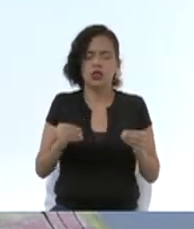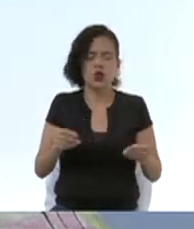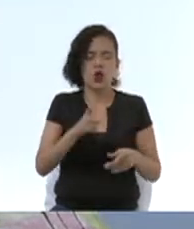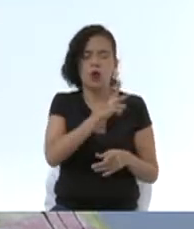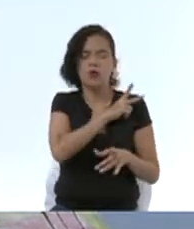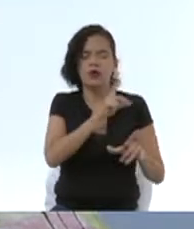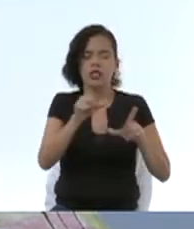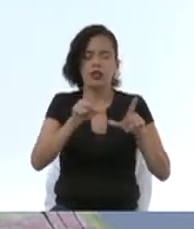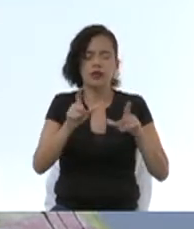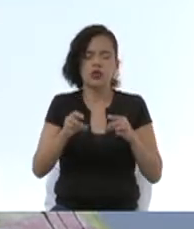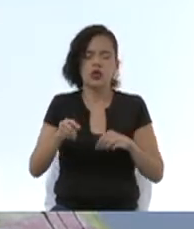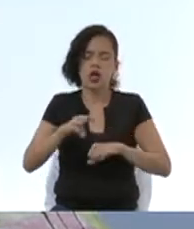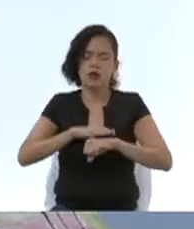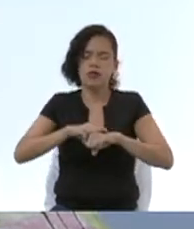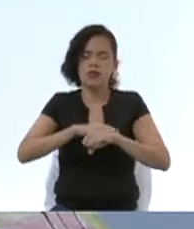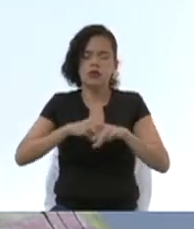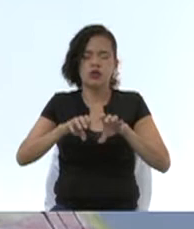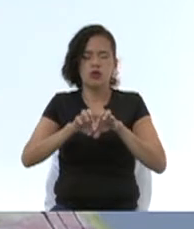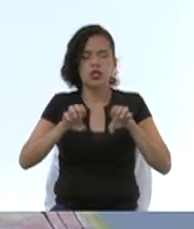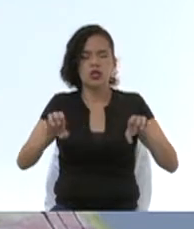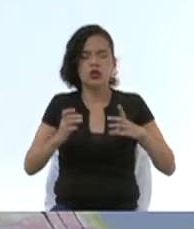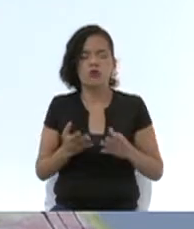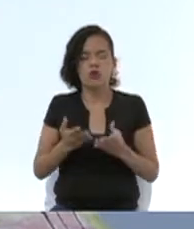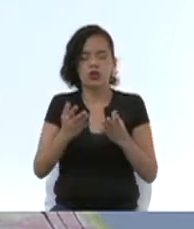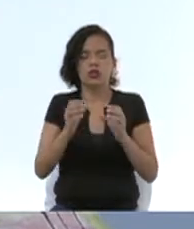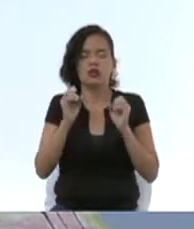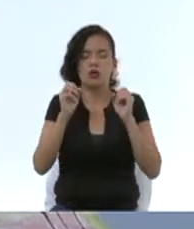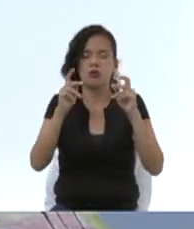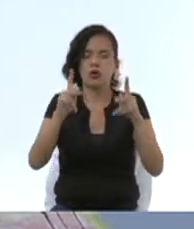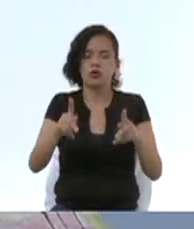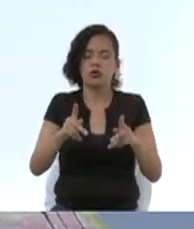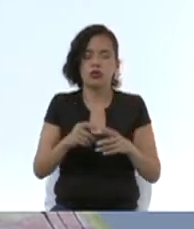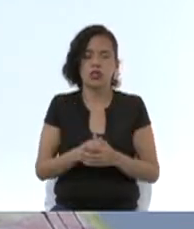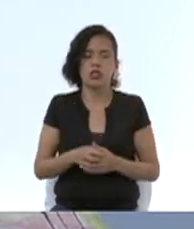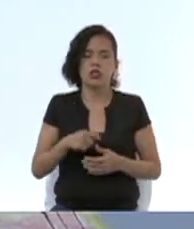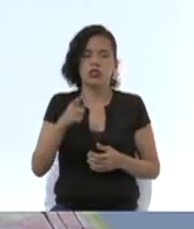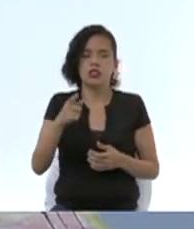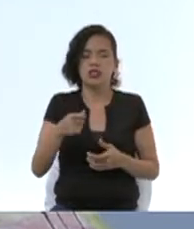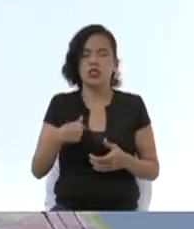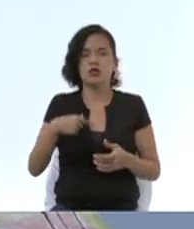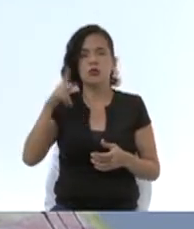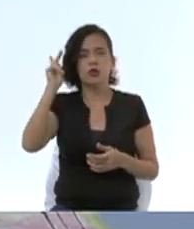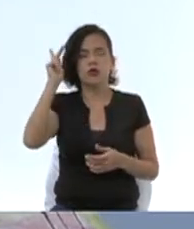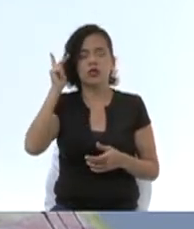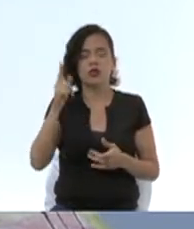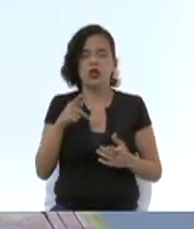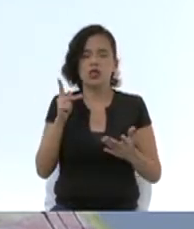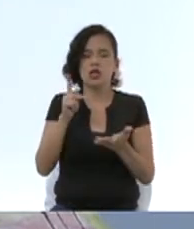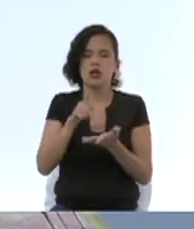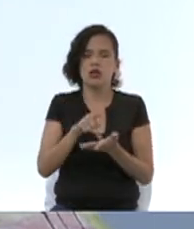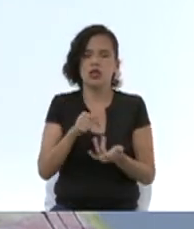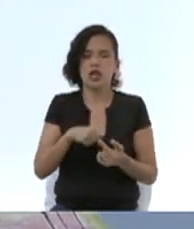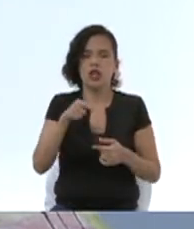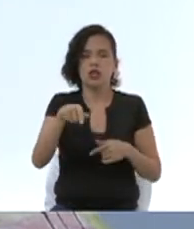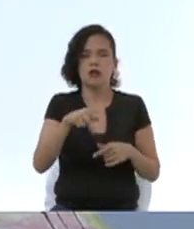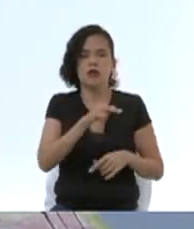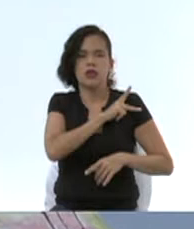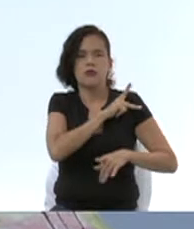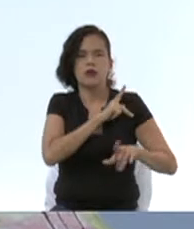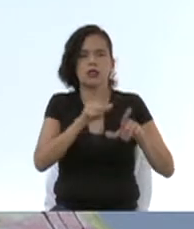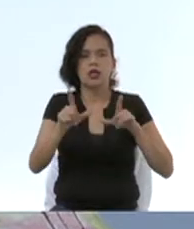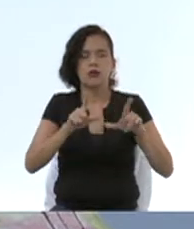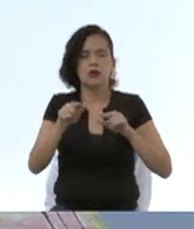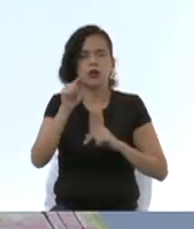nuestro Ministerio de Educación, por darnos la oportunidad de ser sus teleprofesores y de llegar a través de estas pantallas a